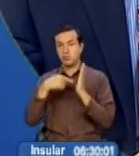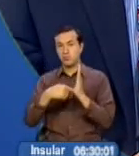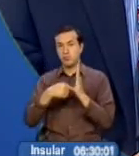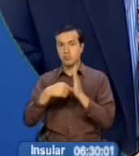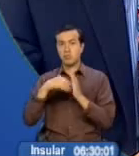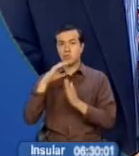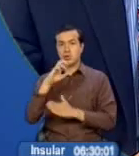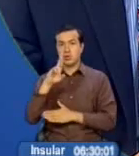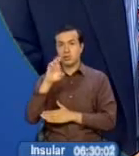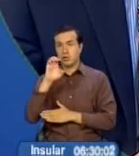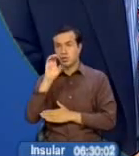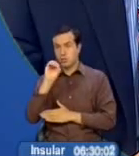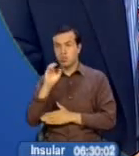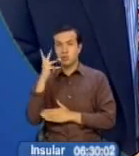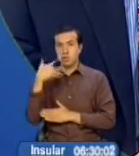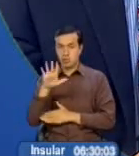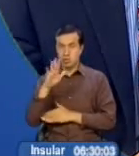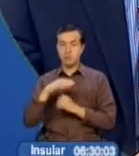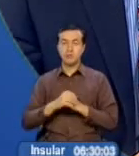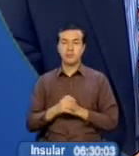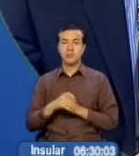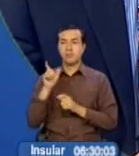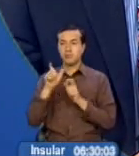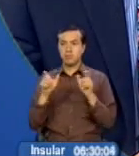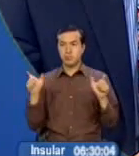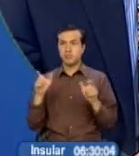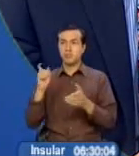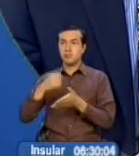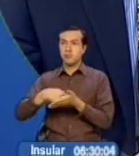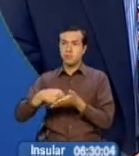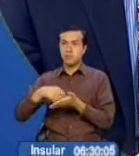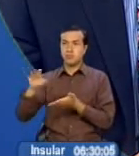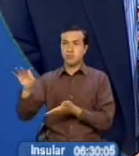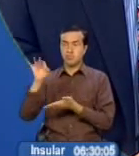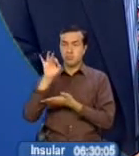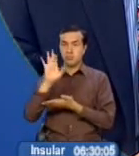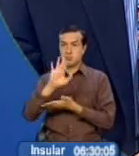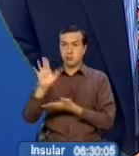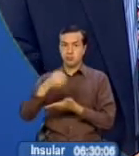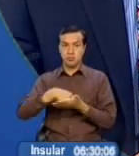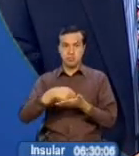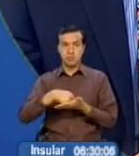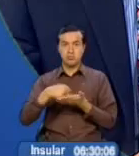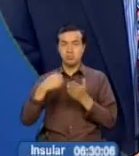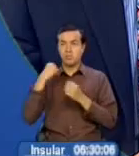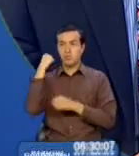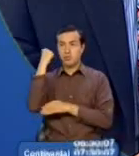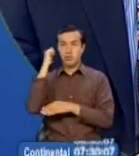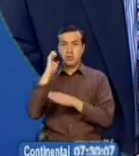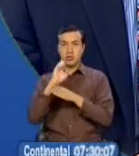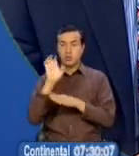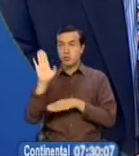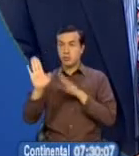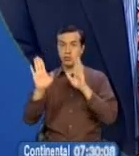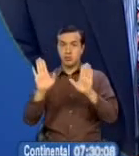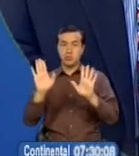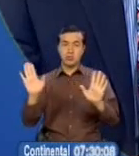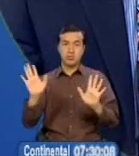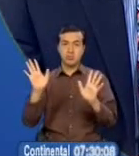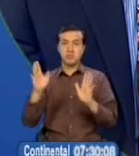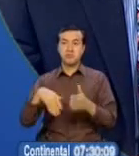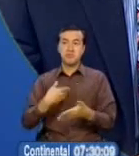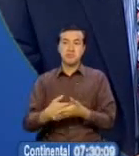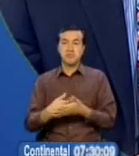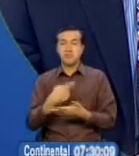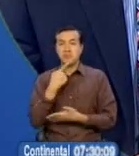ejemplo Creo, luego de haber enviado a personas para que firmen en representación de ellos, y en el caso de Fuerza Ecuador también, se